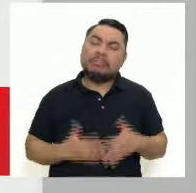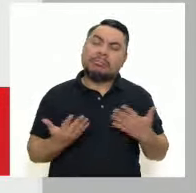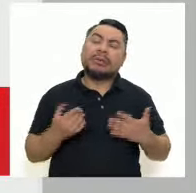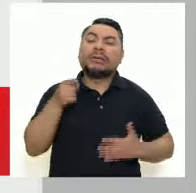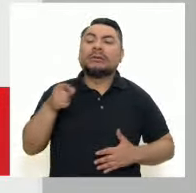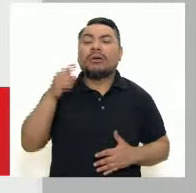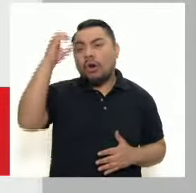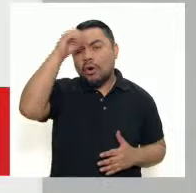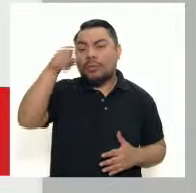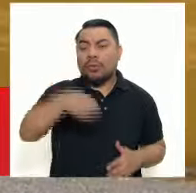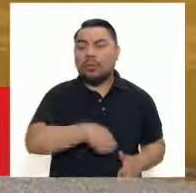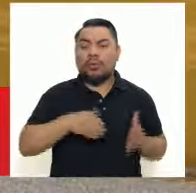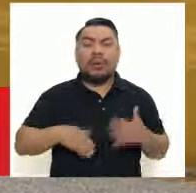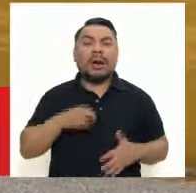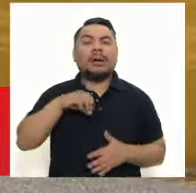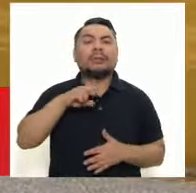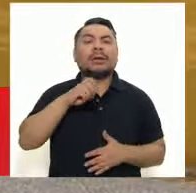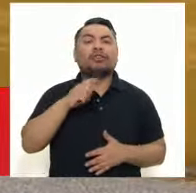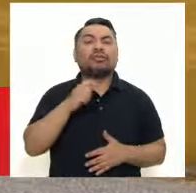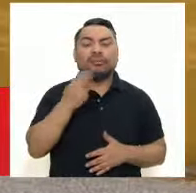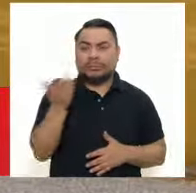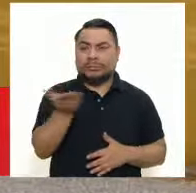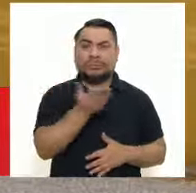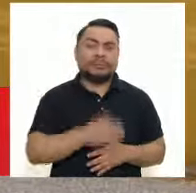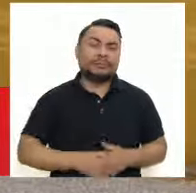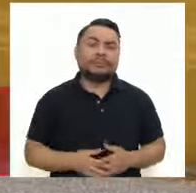congresista Margot Palacios